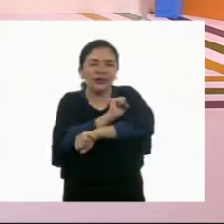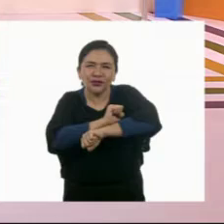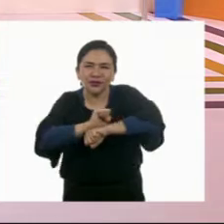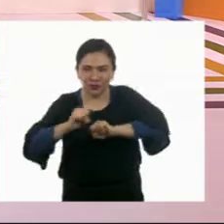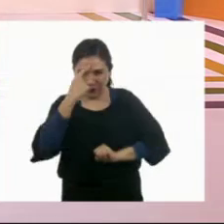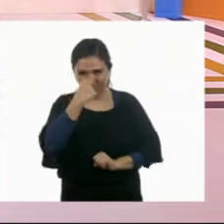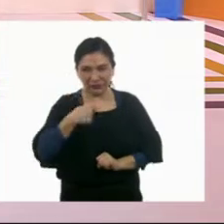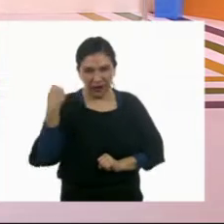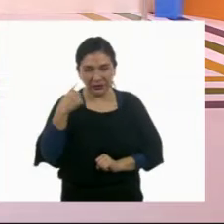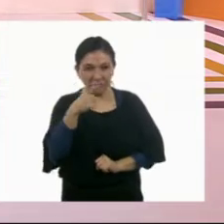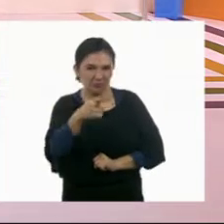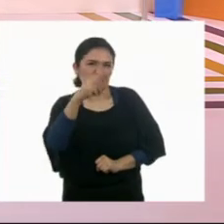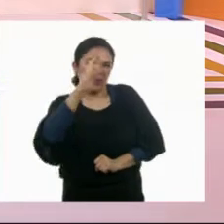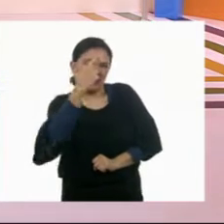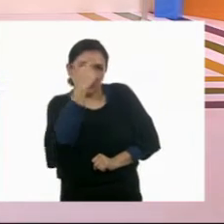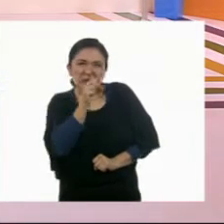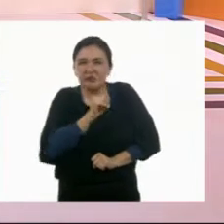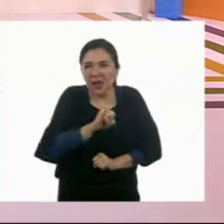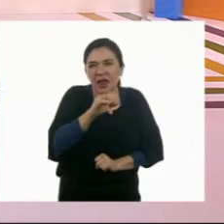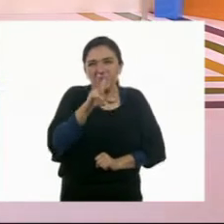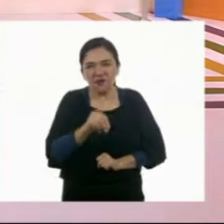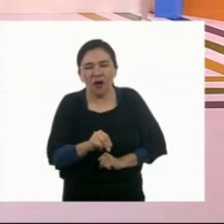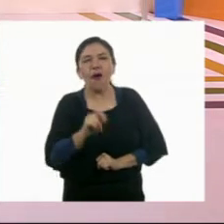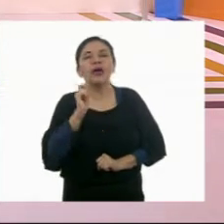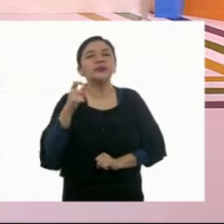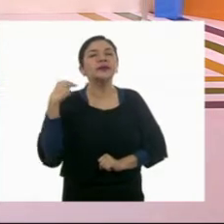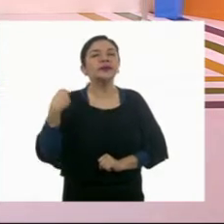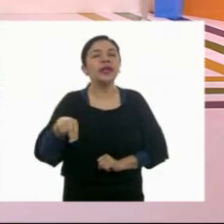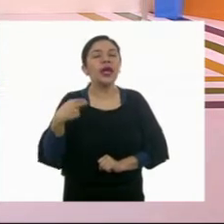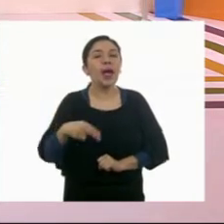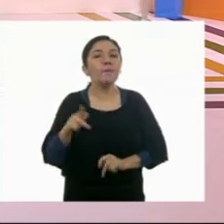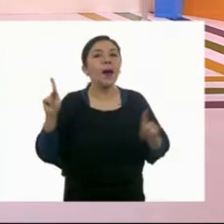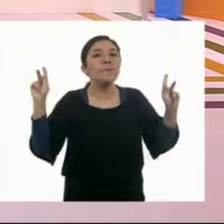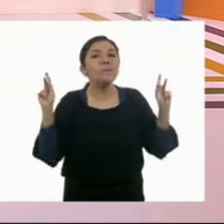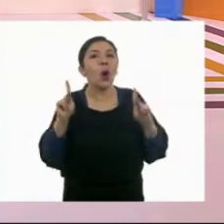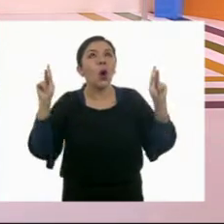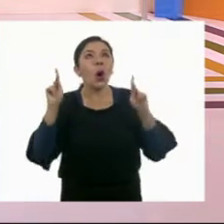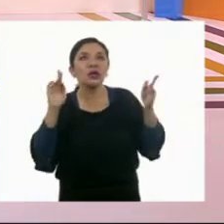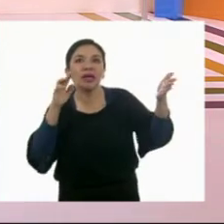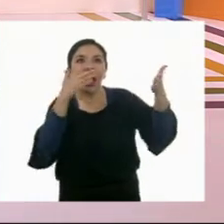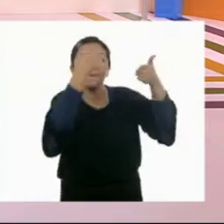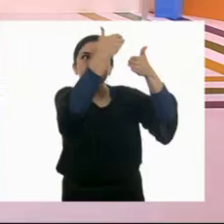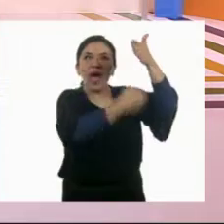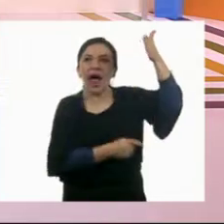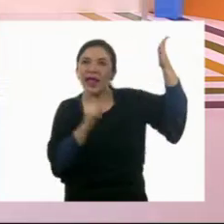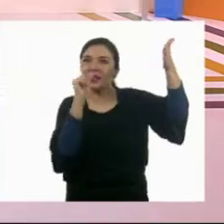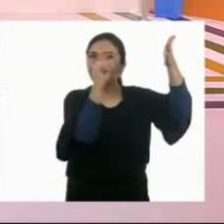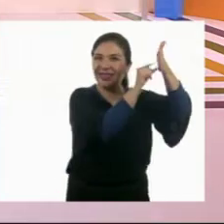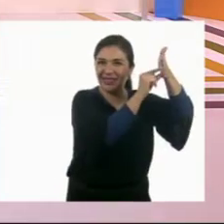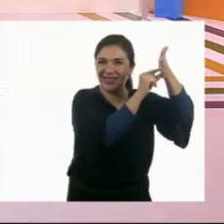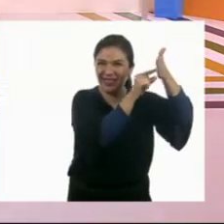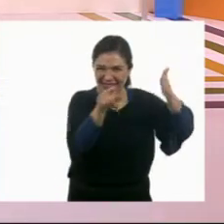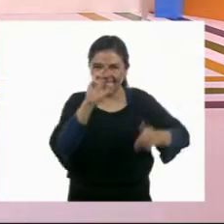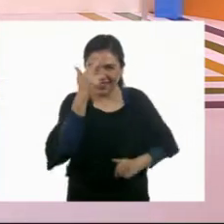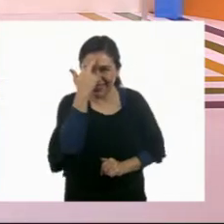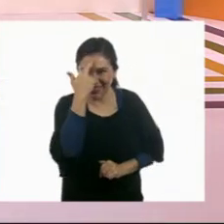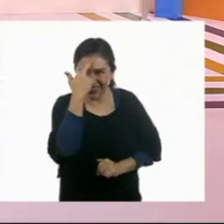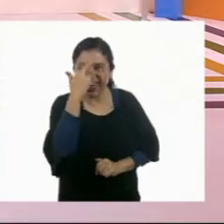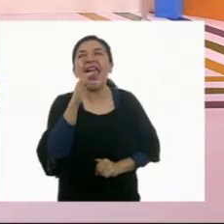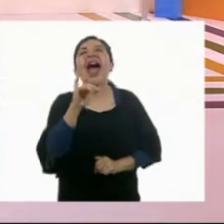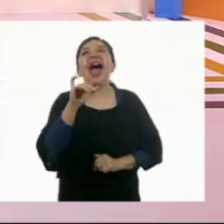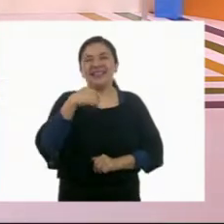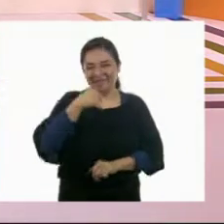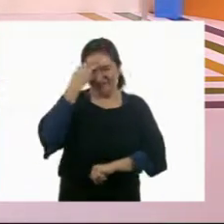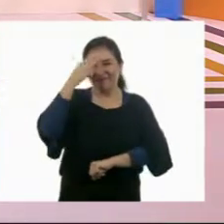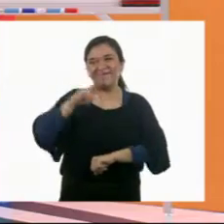sencillita. Yo no sé si tú te acuerdes. Se llama Una mosca pegada en la pared. Sí, sí me acuerdo. Esa sí me